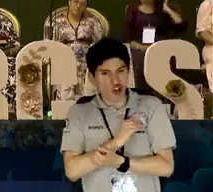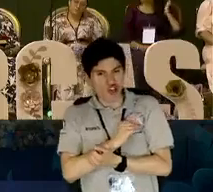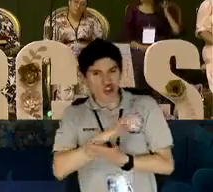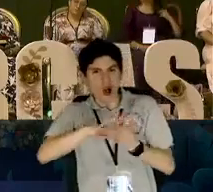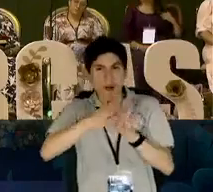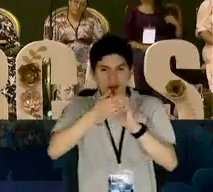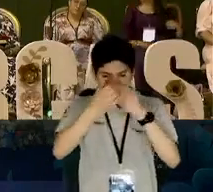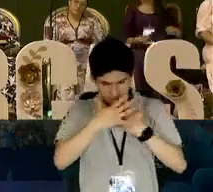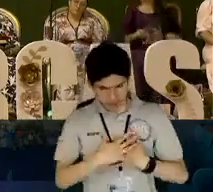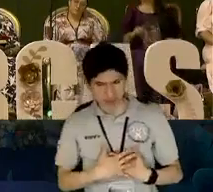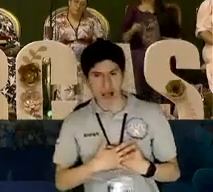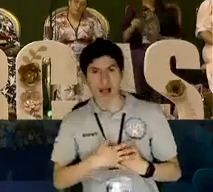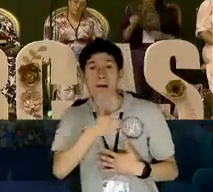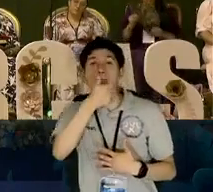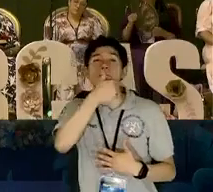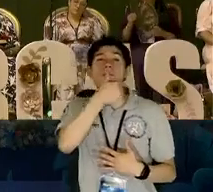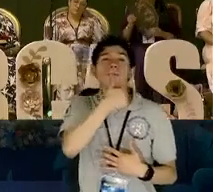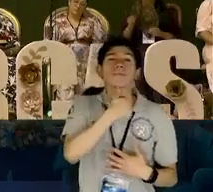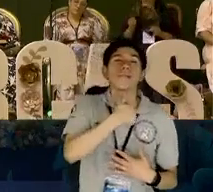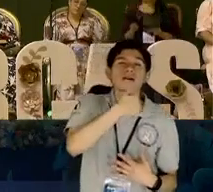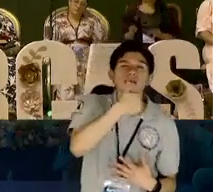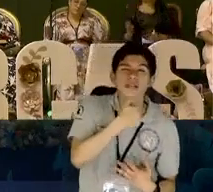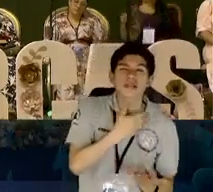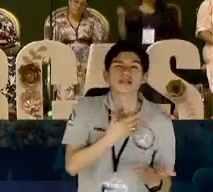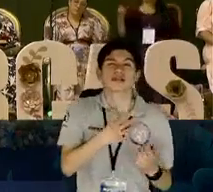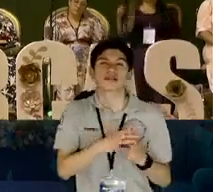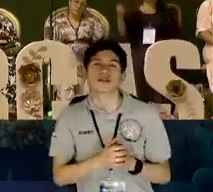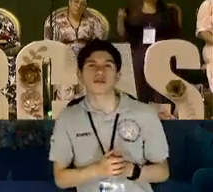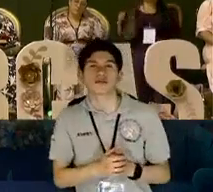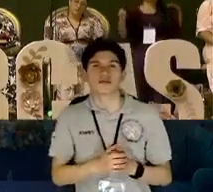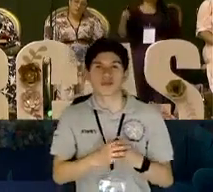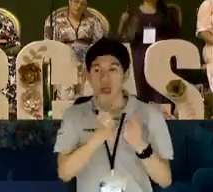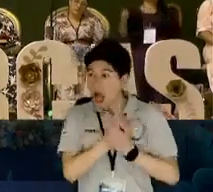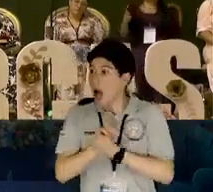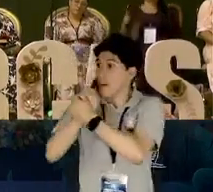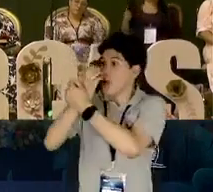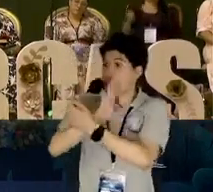grupo, que es para con el semejante. Amor, gozo y paz para con Dios.